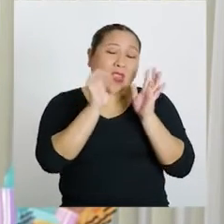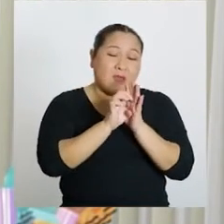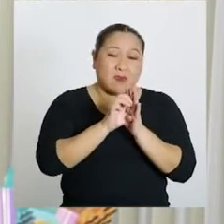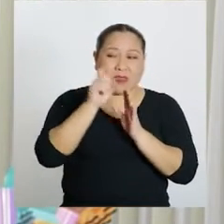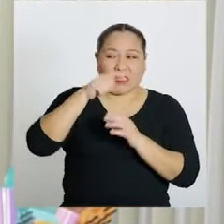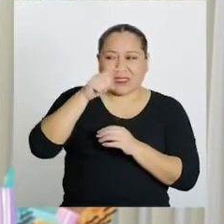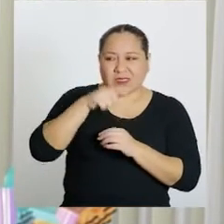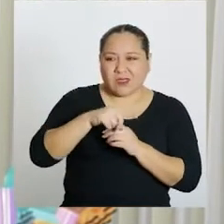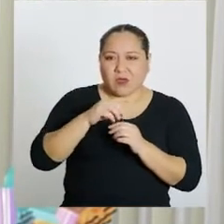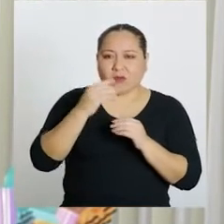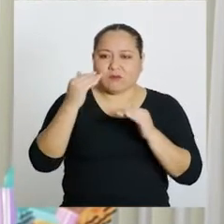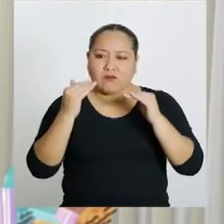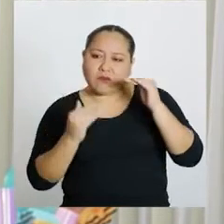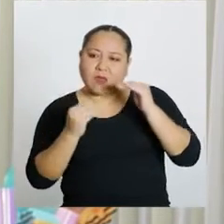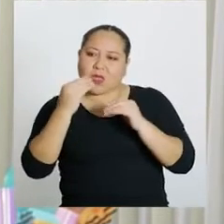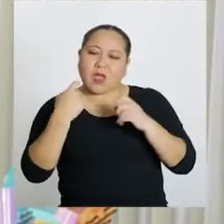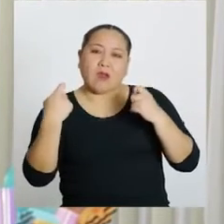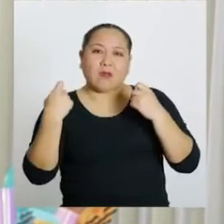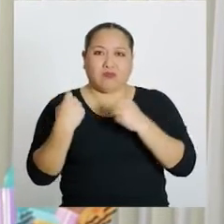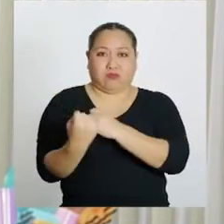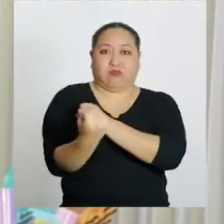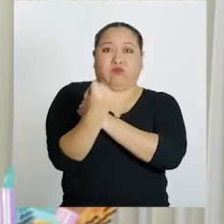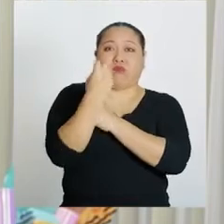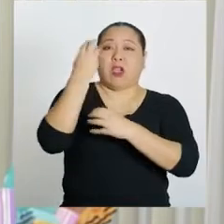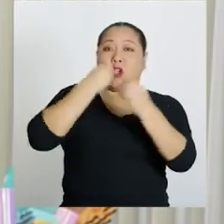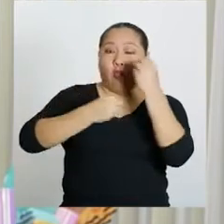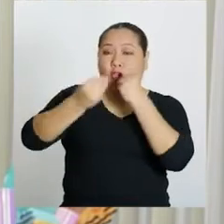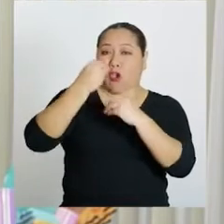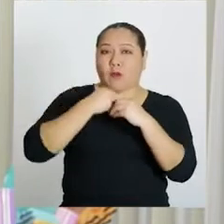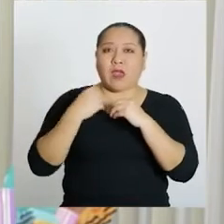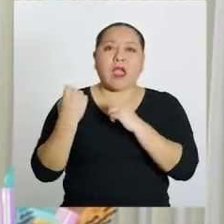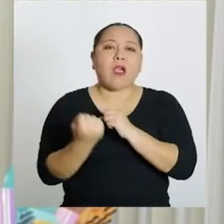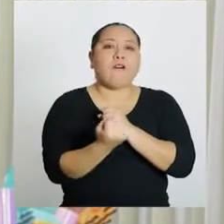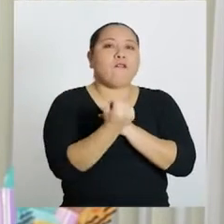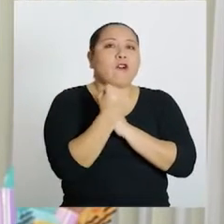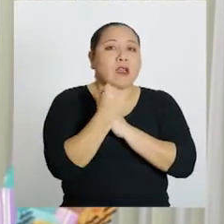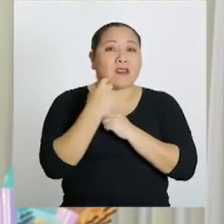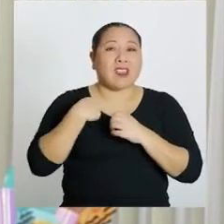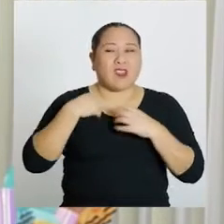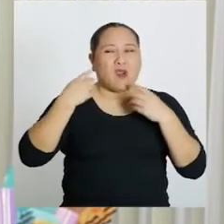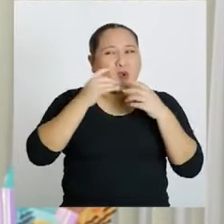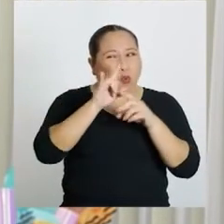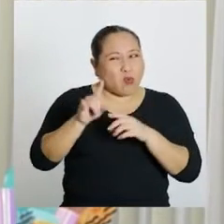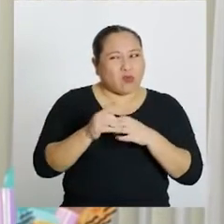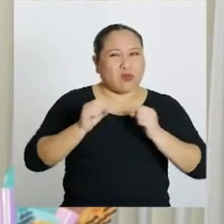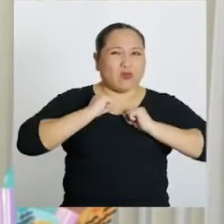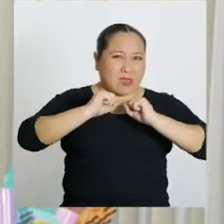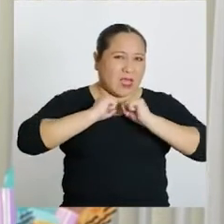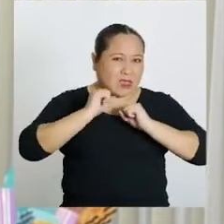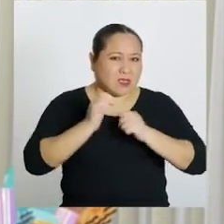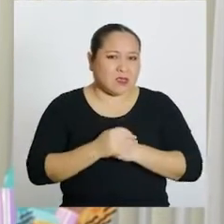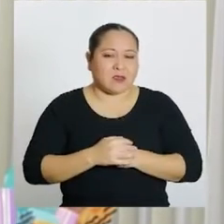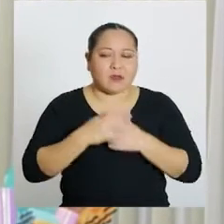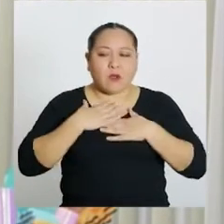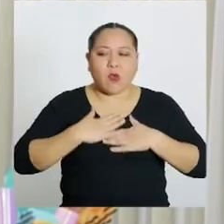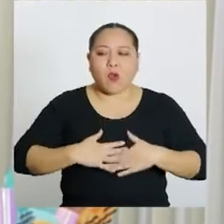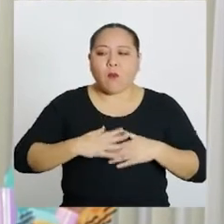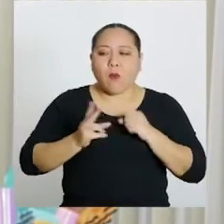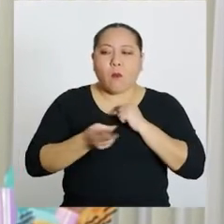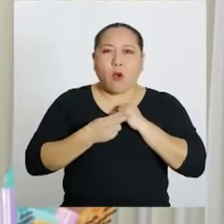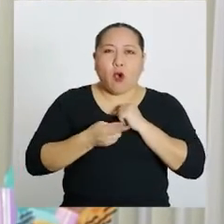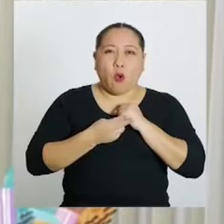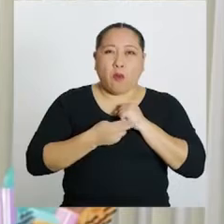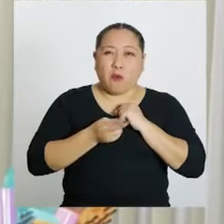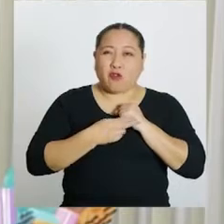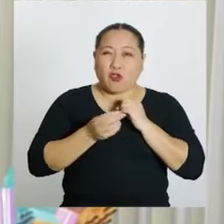buscar balancear entre la energía que recibo a través de alimentos y la energía que consumo al realizar actividad física. Si mi cuerpo almacena